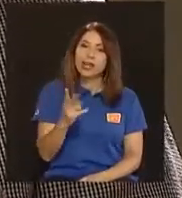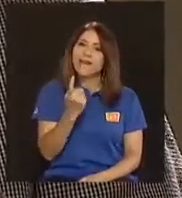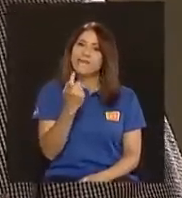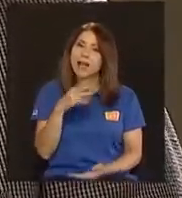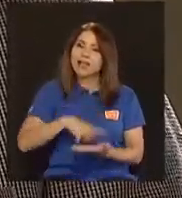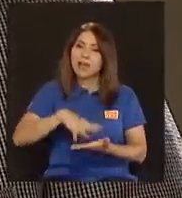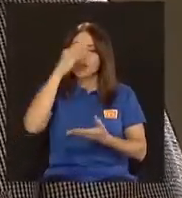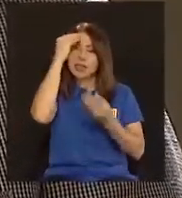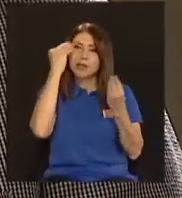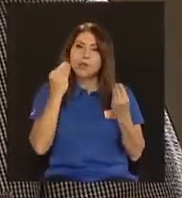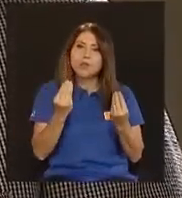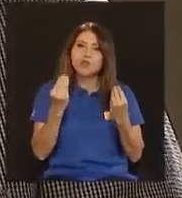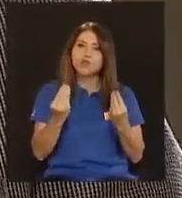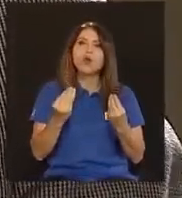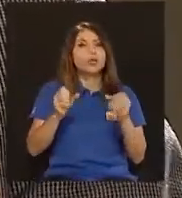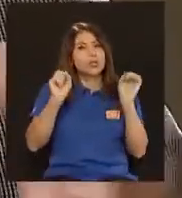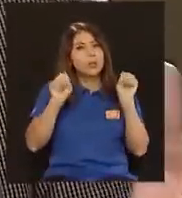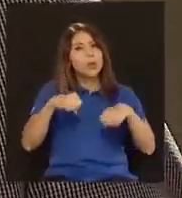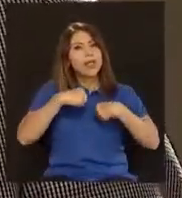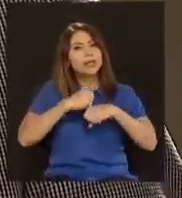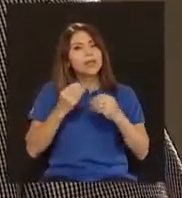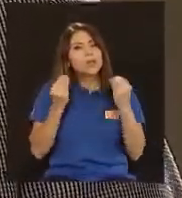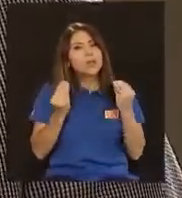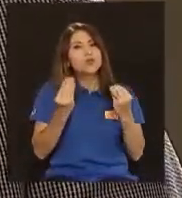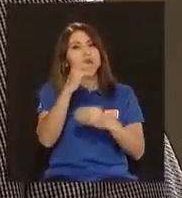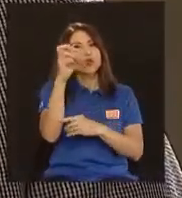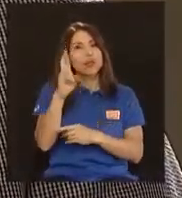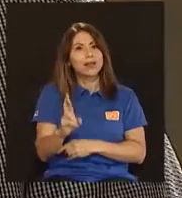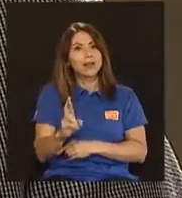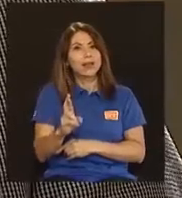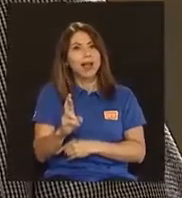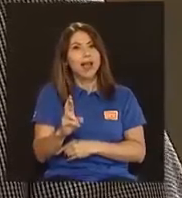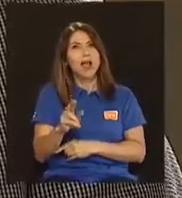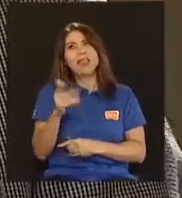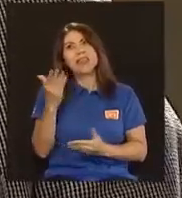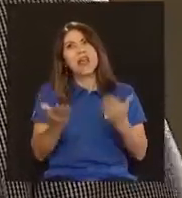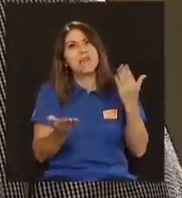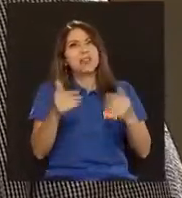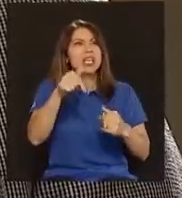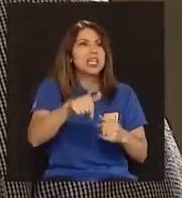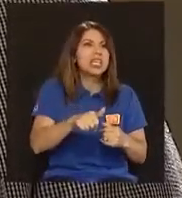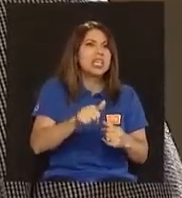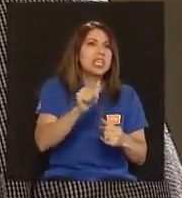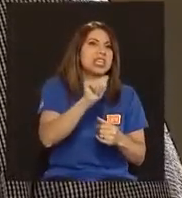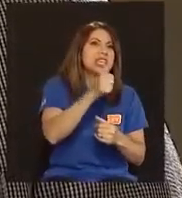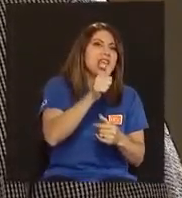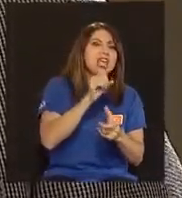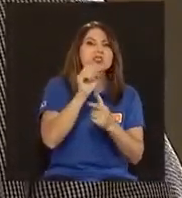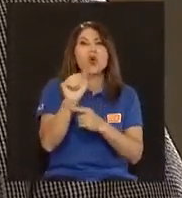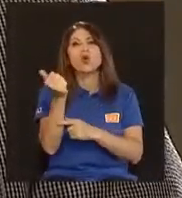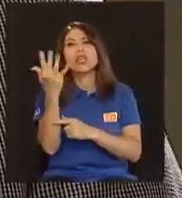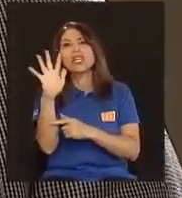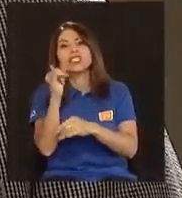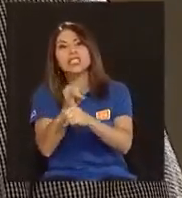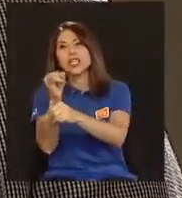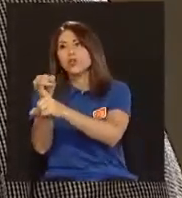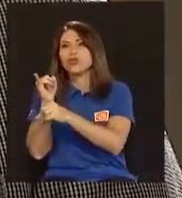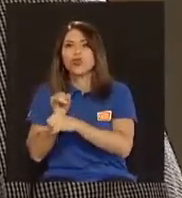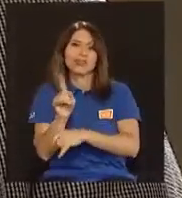hacer mucho en microfinanzas en Costa Rica. No hay espacio para 10, 15 instituciones, probablemente para dos instituciones sólidas,